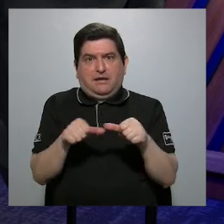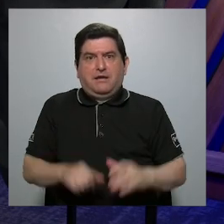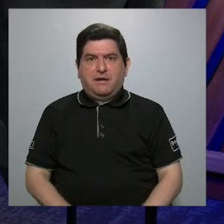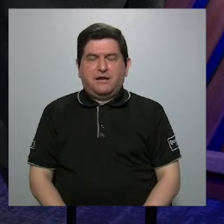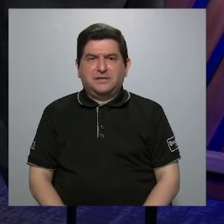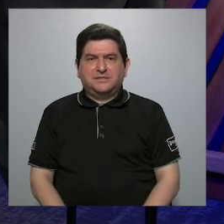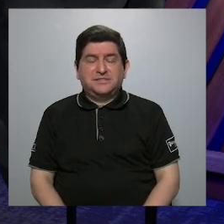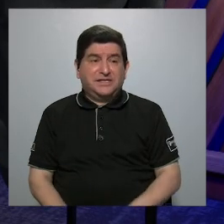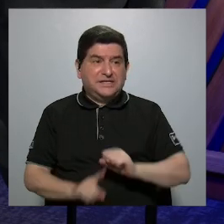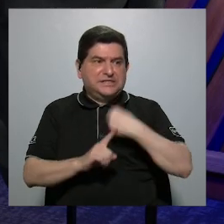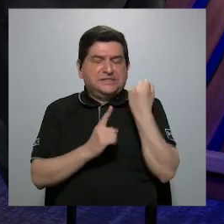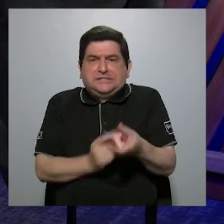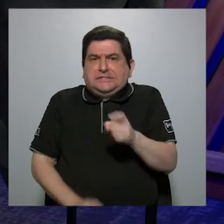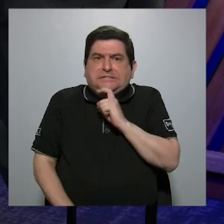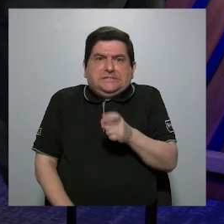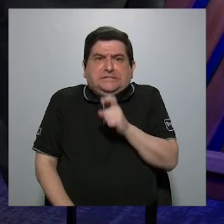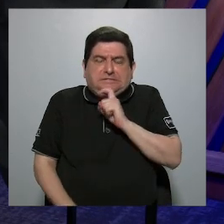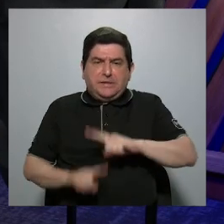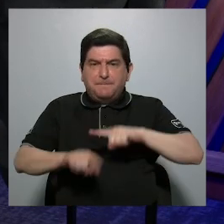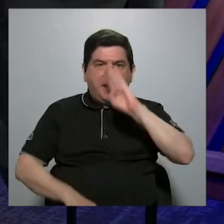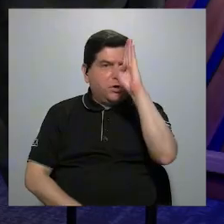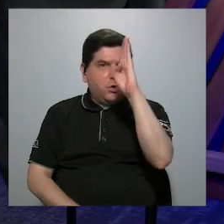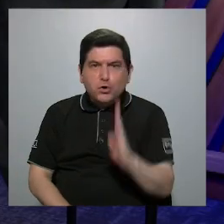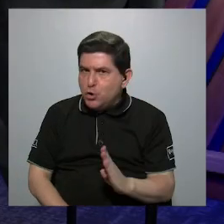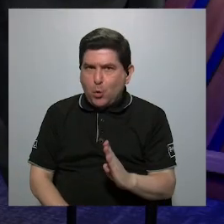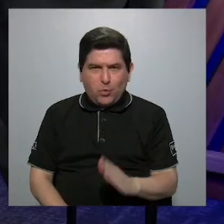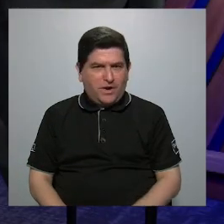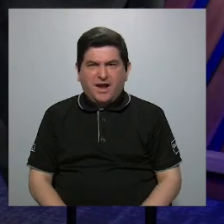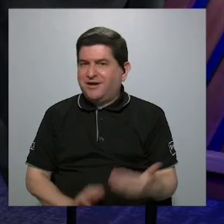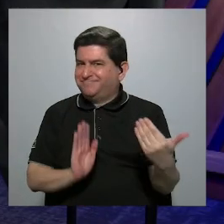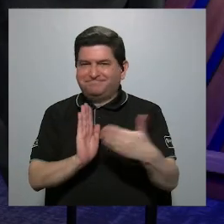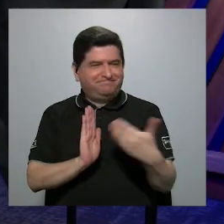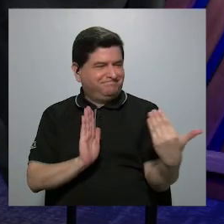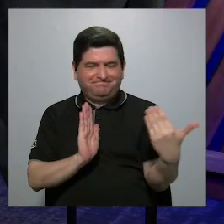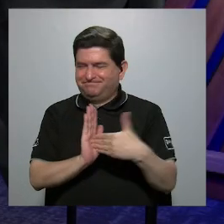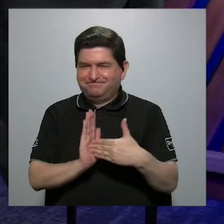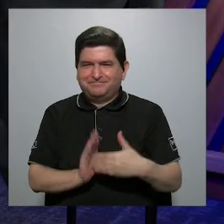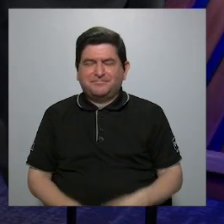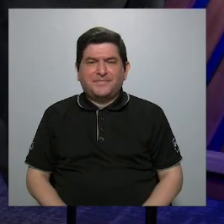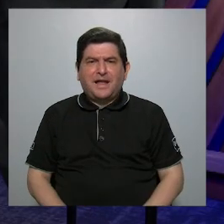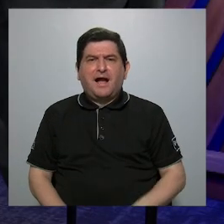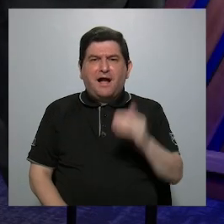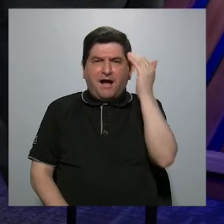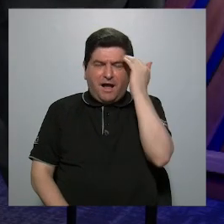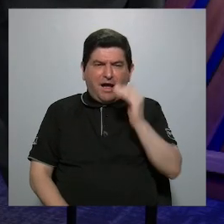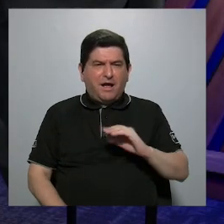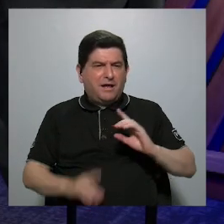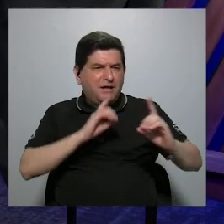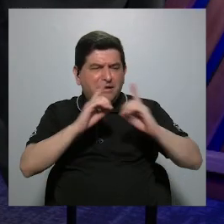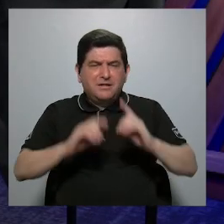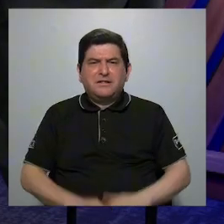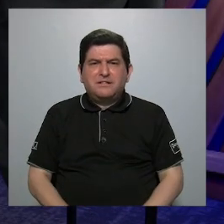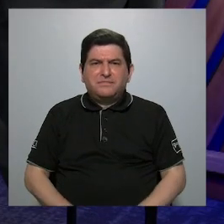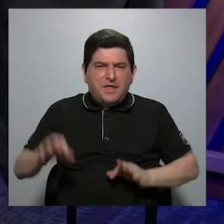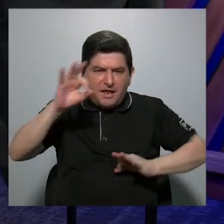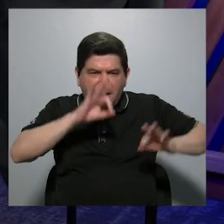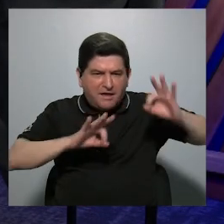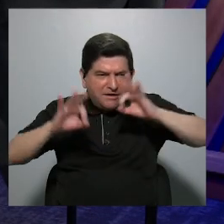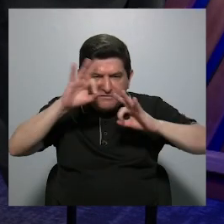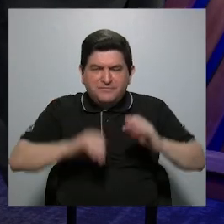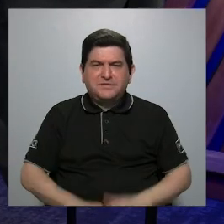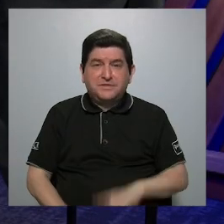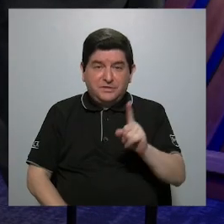ramos fuese embarazoso, pero nunca será perjudicial que se difundan los conocimientos